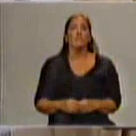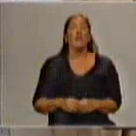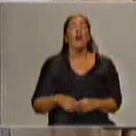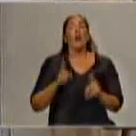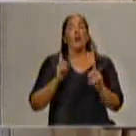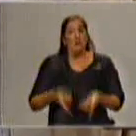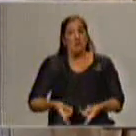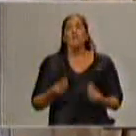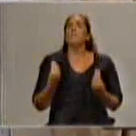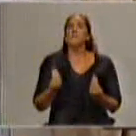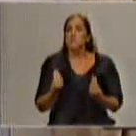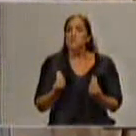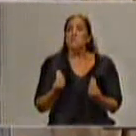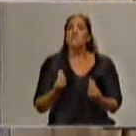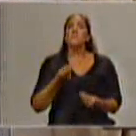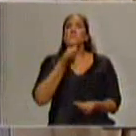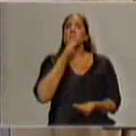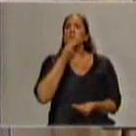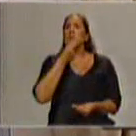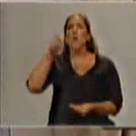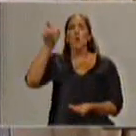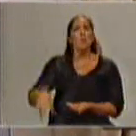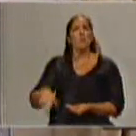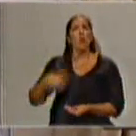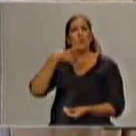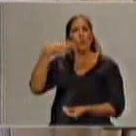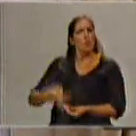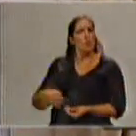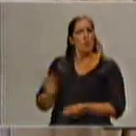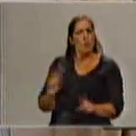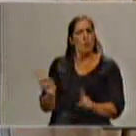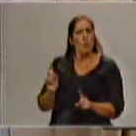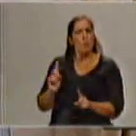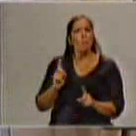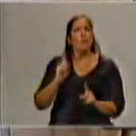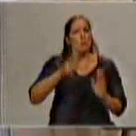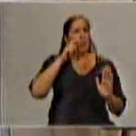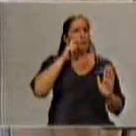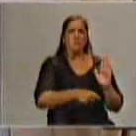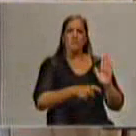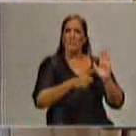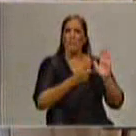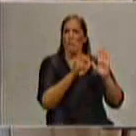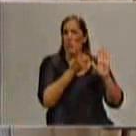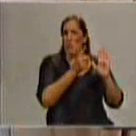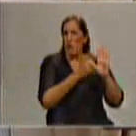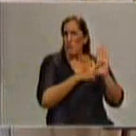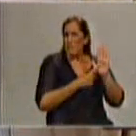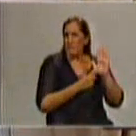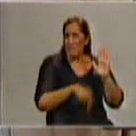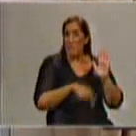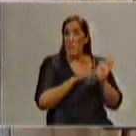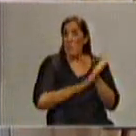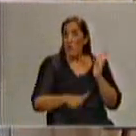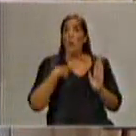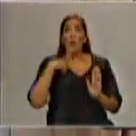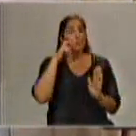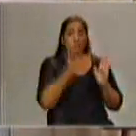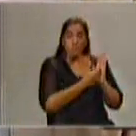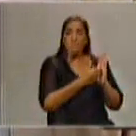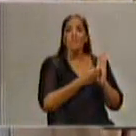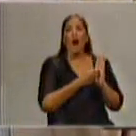eh No cumplan con las disposiciones eh vigentes llevándose de 3 a 10 años